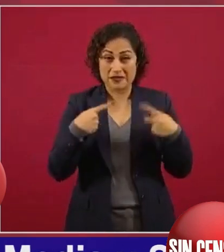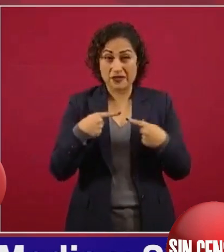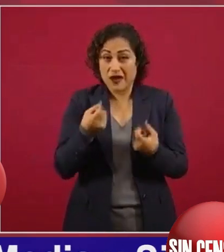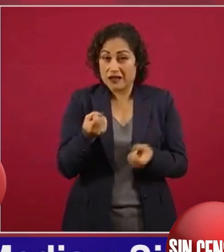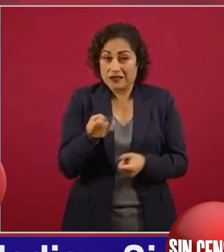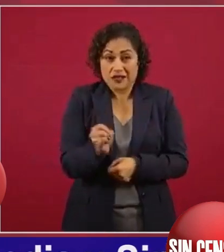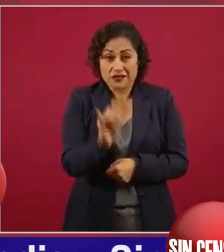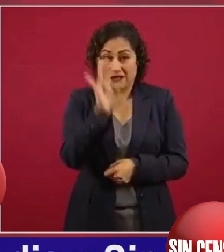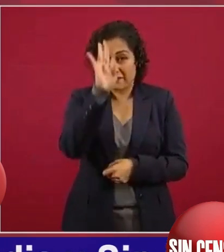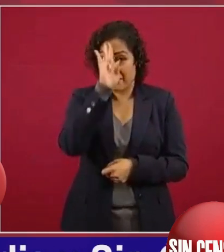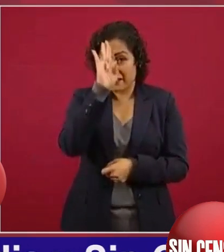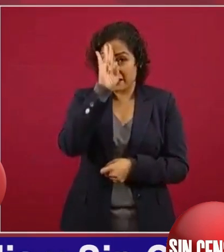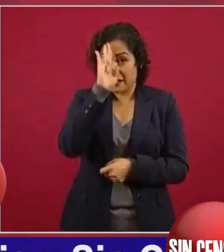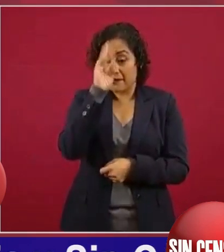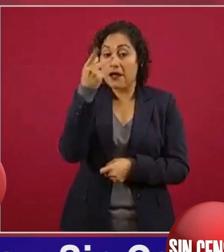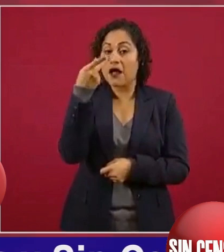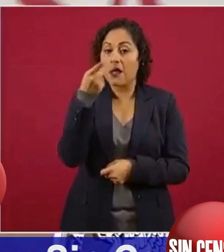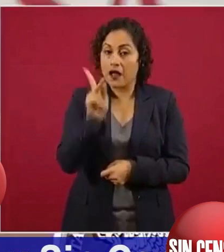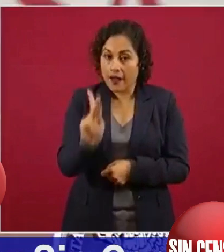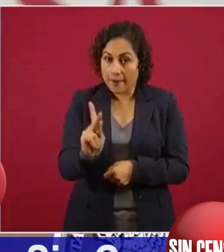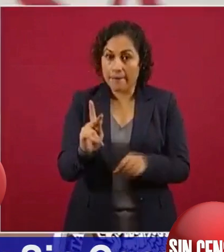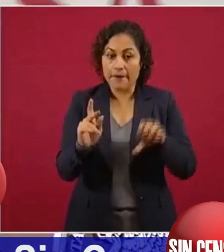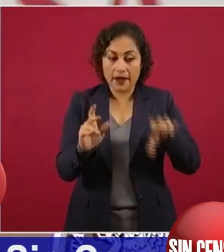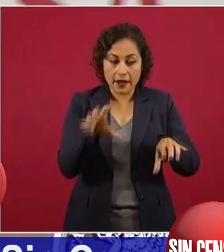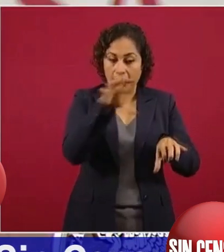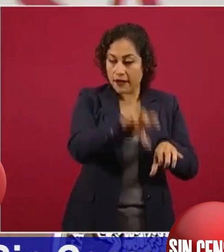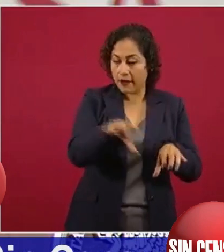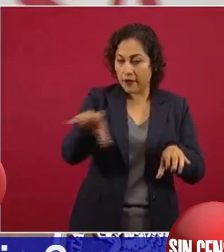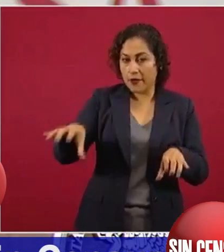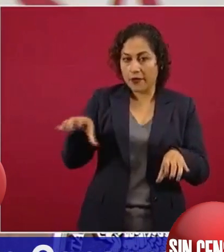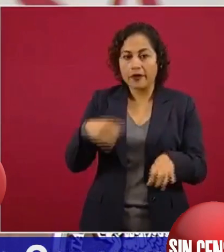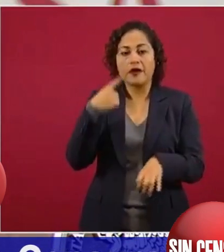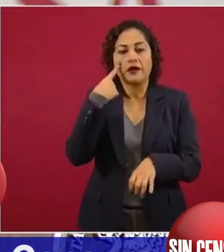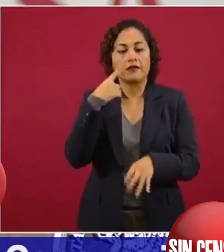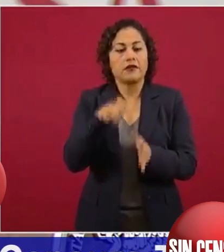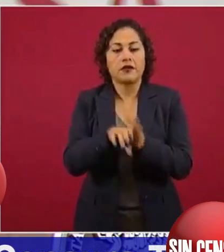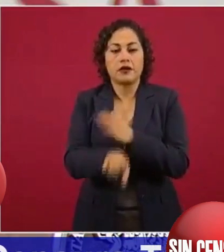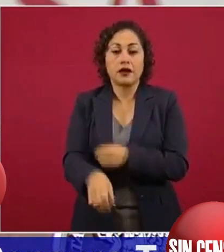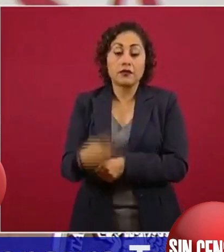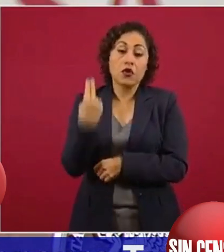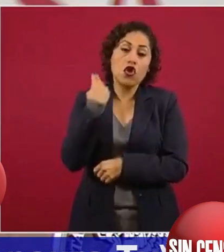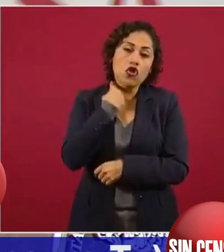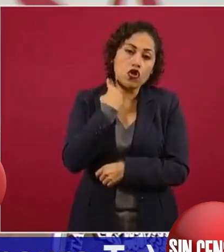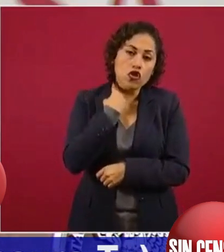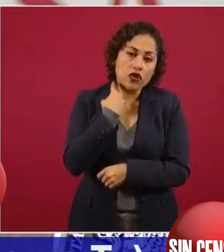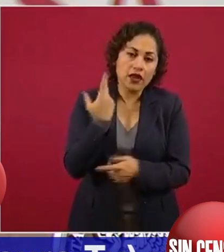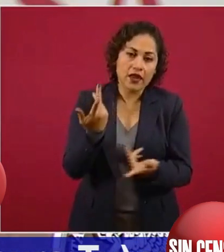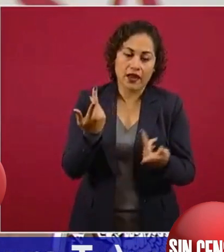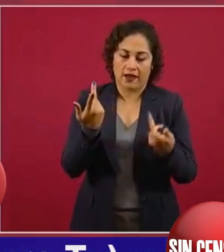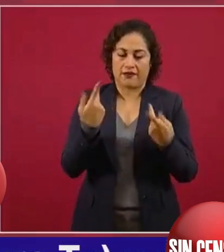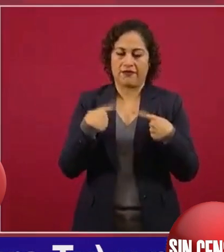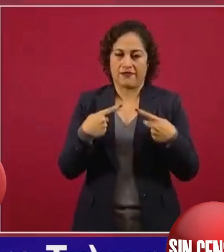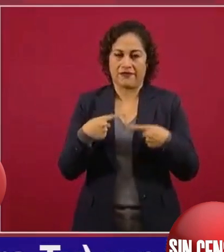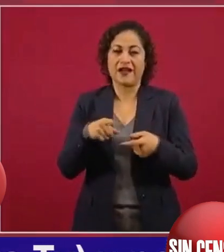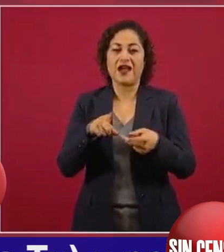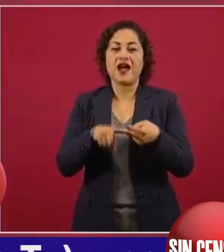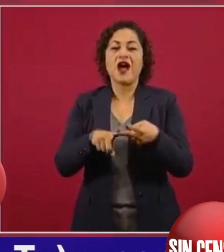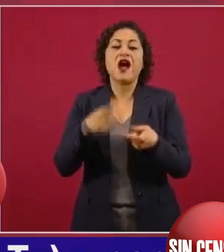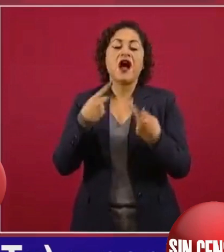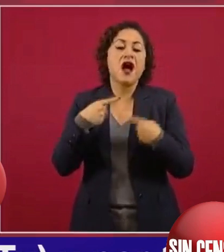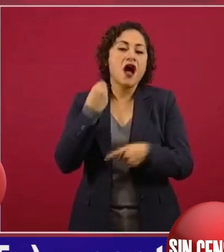ciertos sectores. Habían notarios, abogados que decían, ya